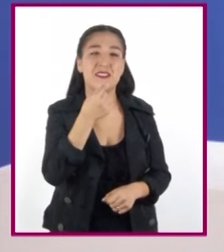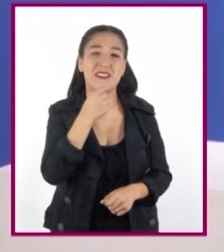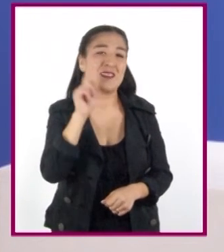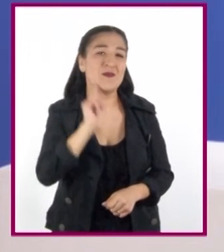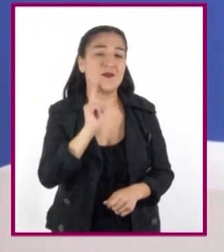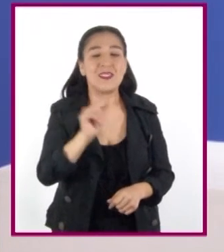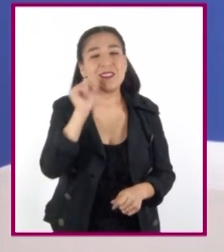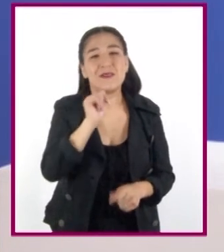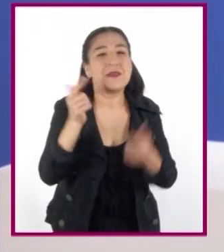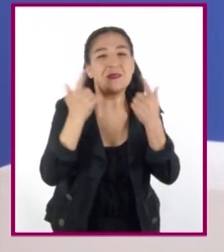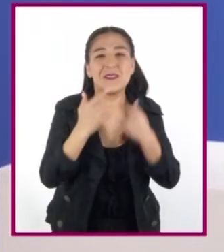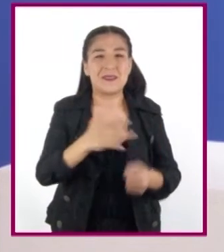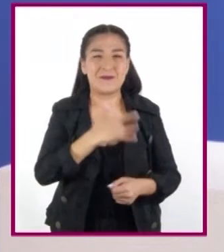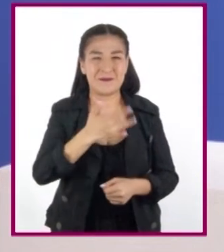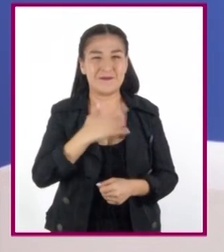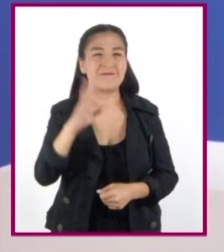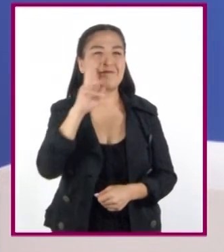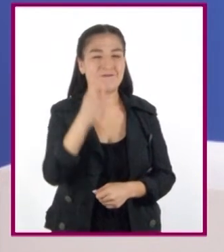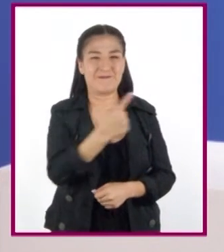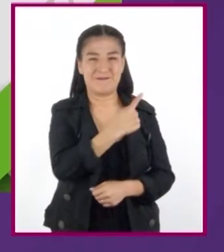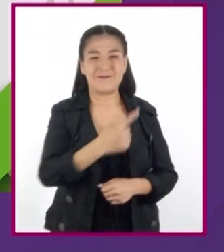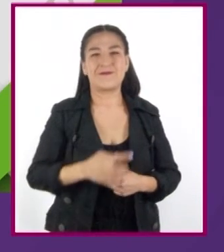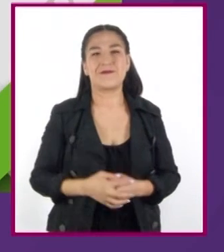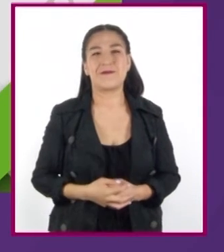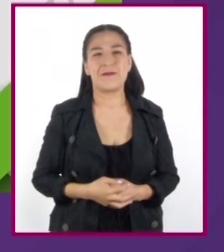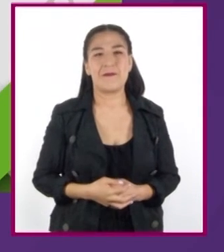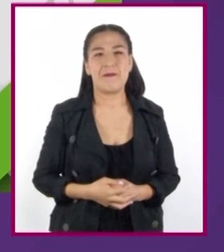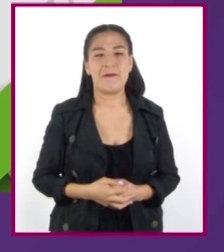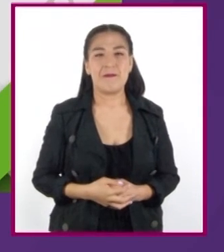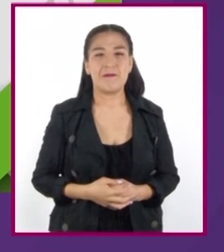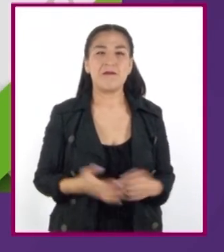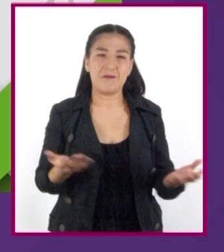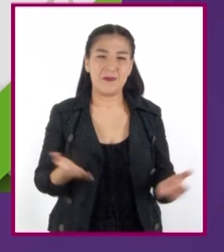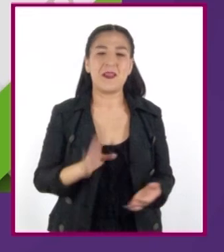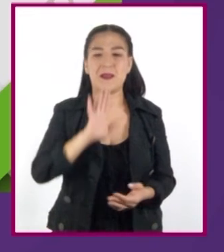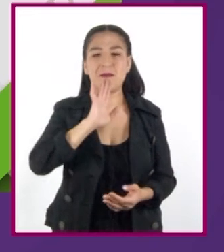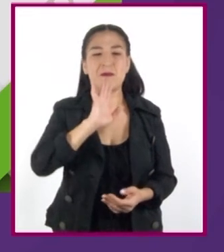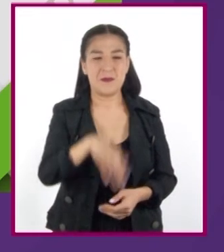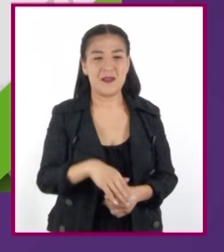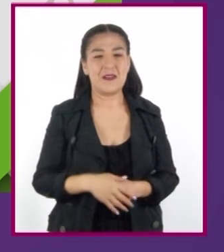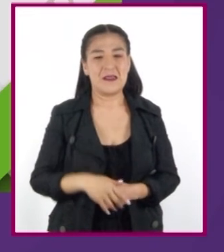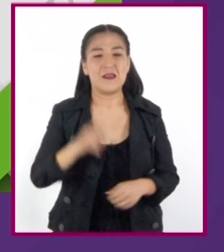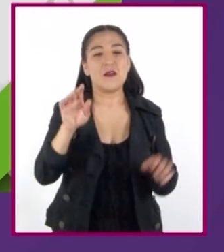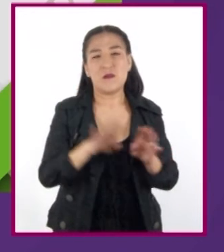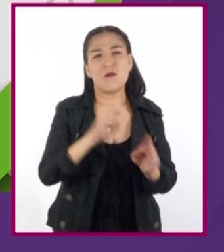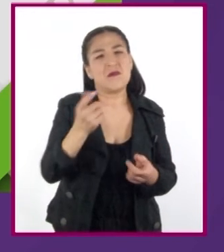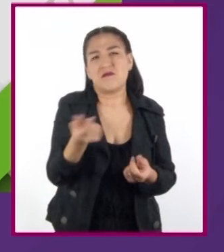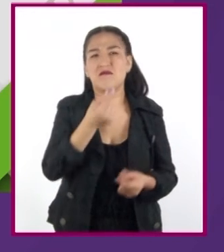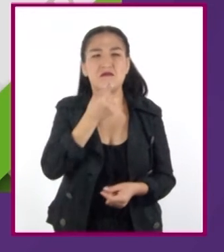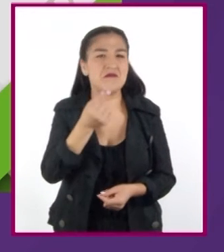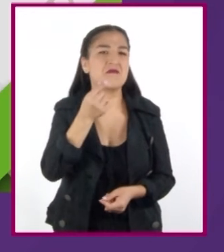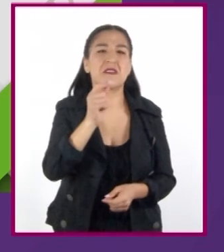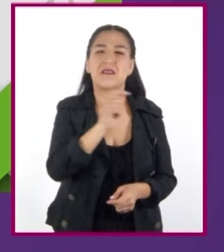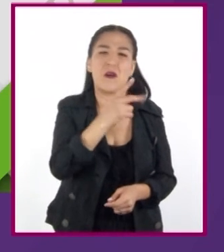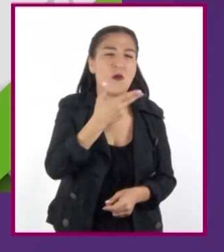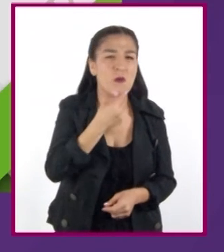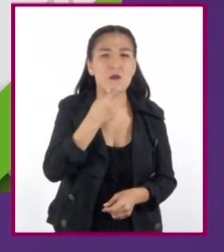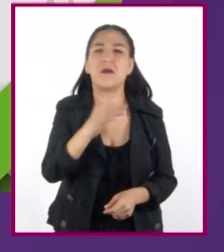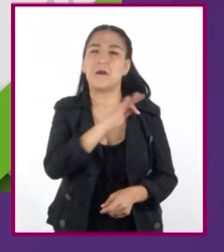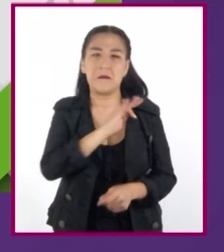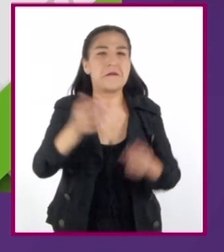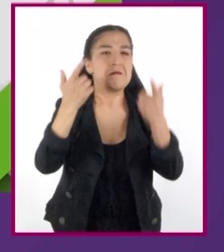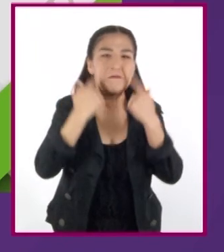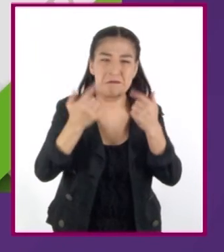sentimentales. Escuchemos. De que está mal, cualquier niño puede llorar y cualquier niña puede